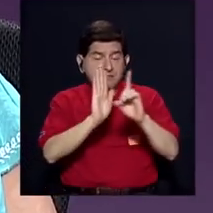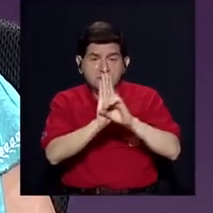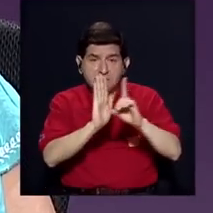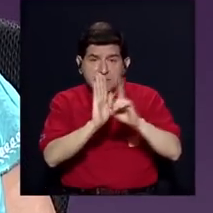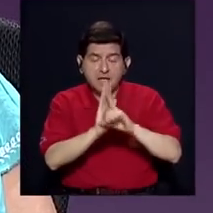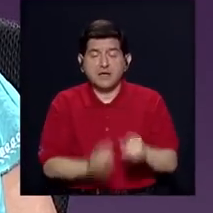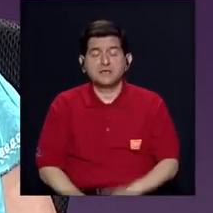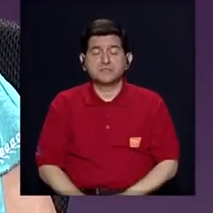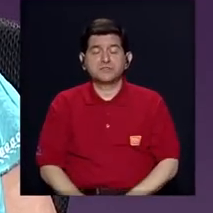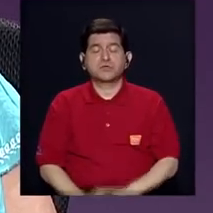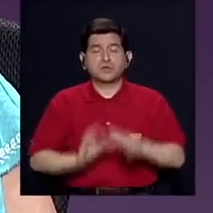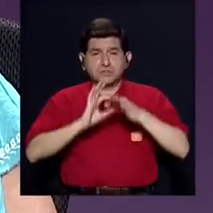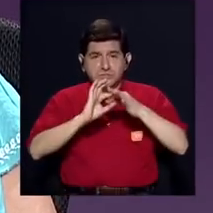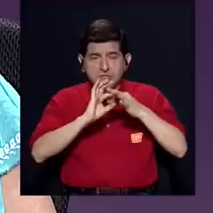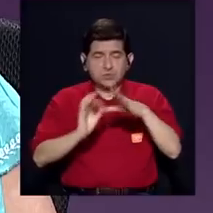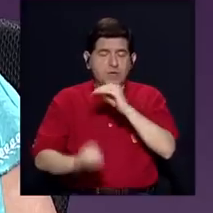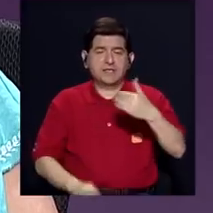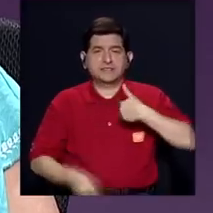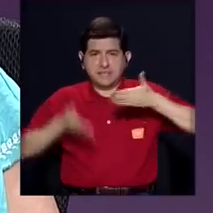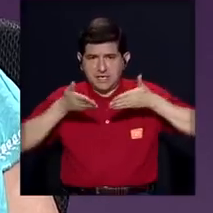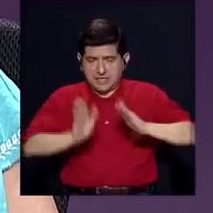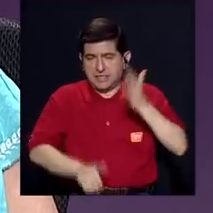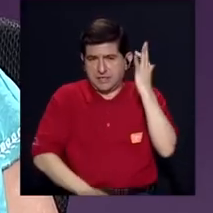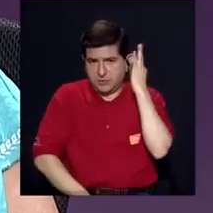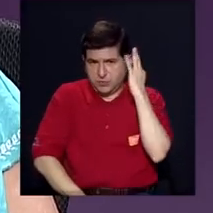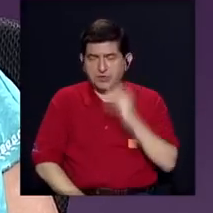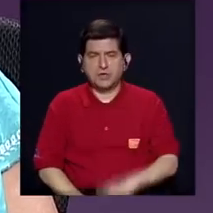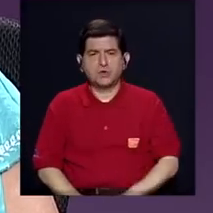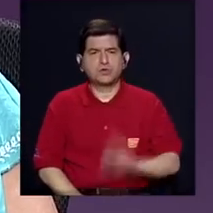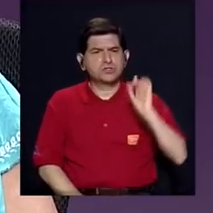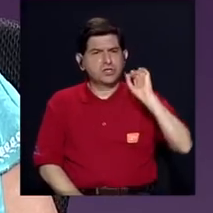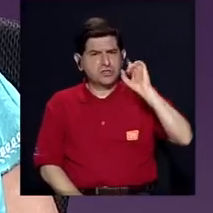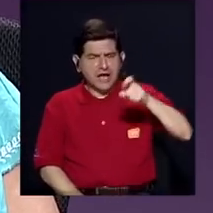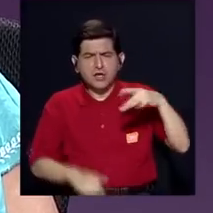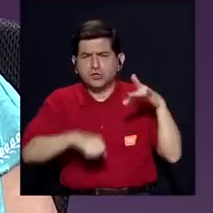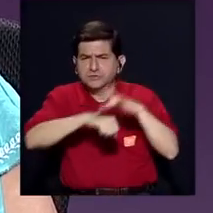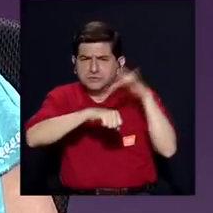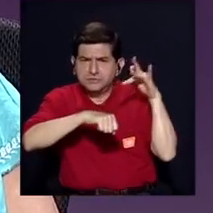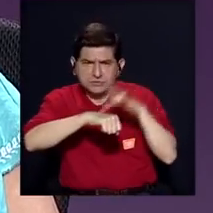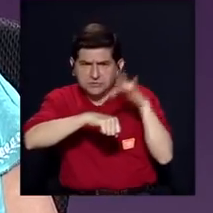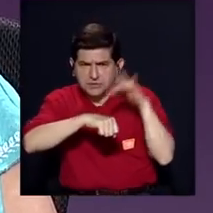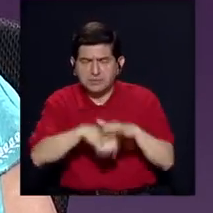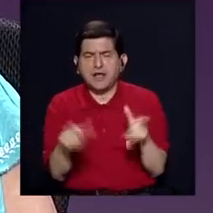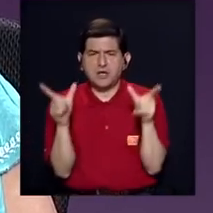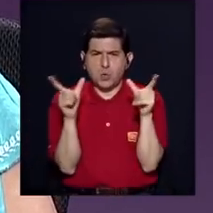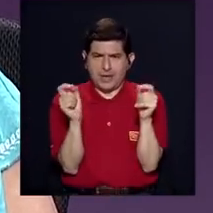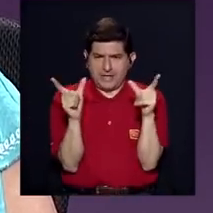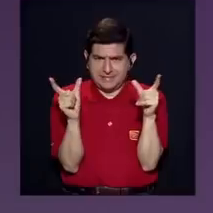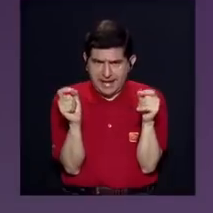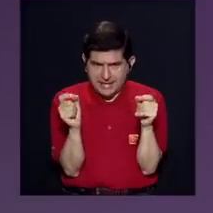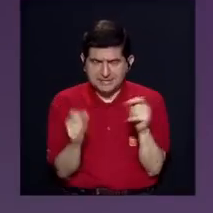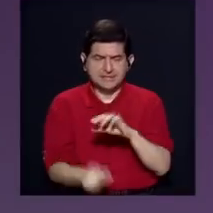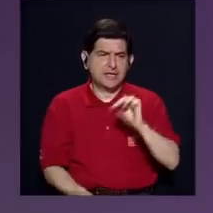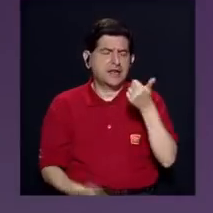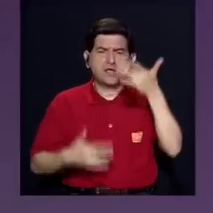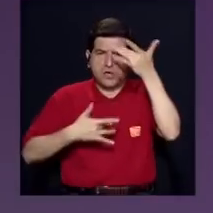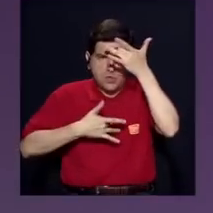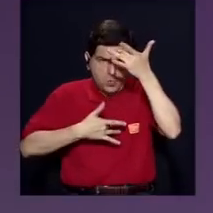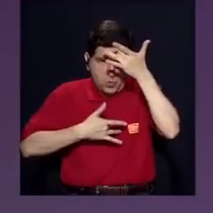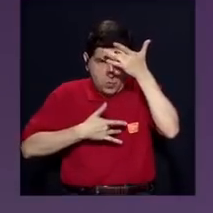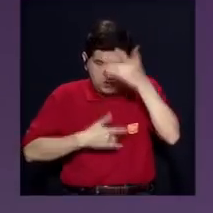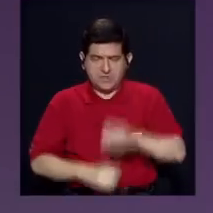sexuales y reproductivos de las mujeres a diagnósticos tempranos de cáncer y de otras enfermedades